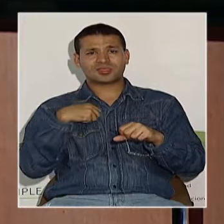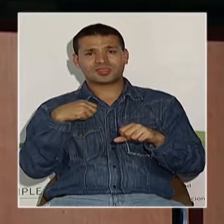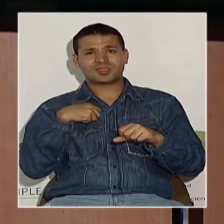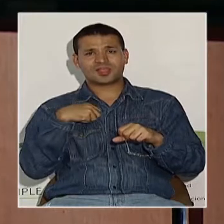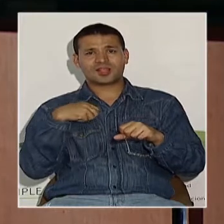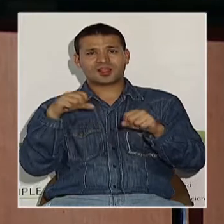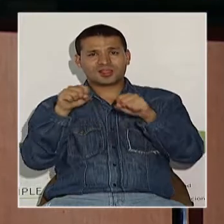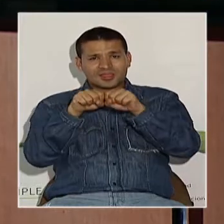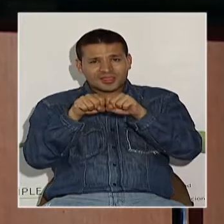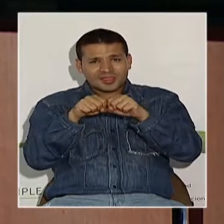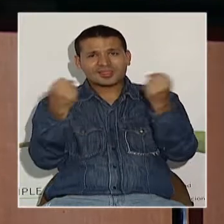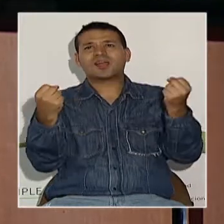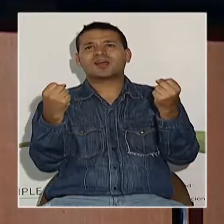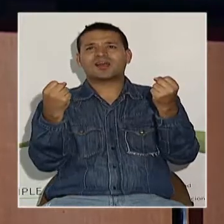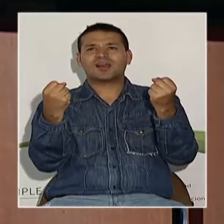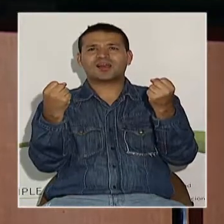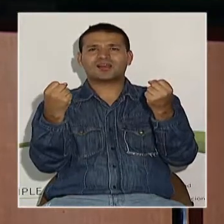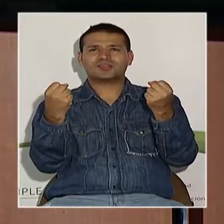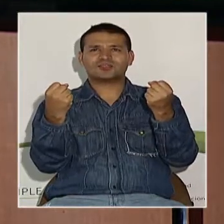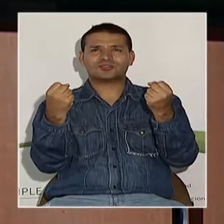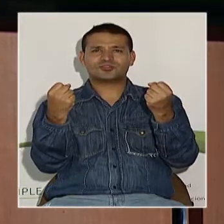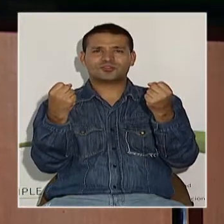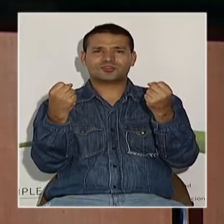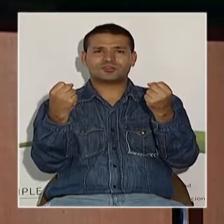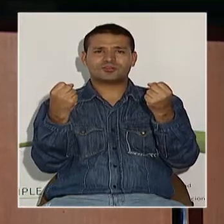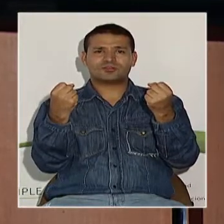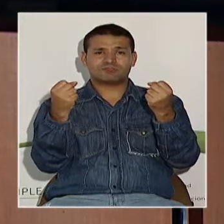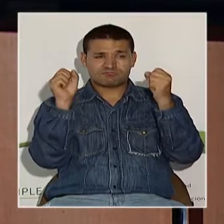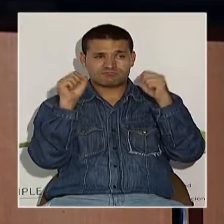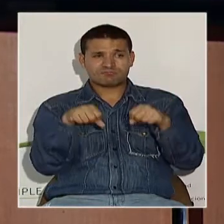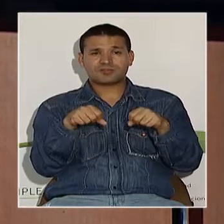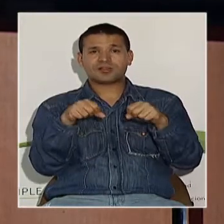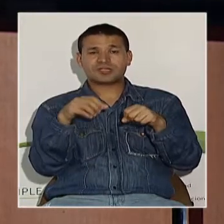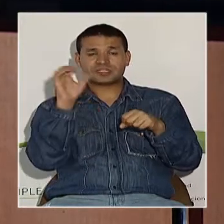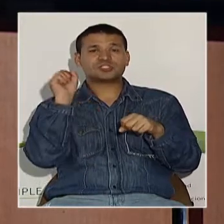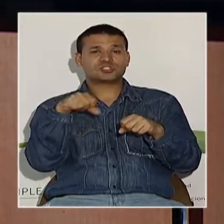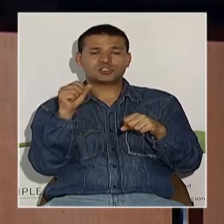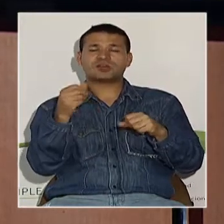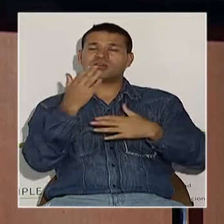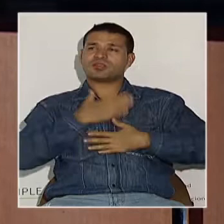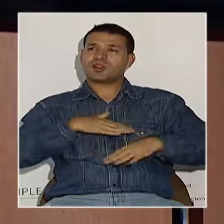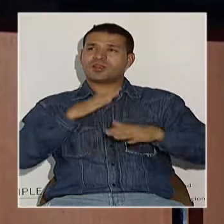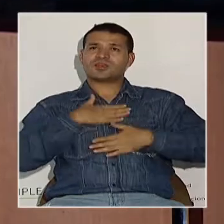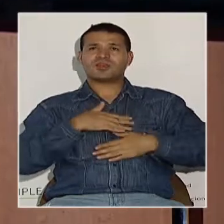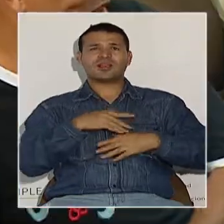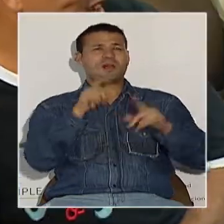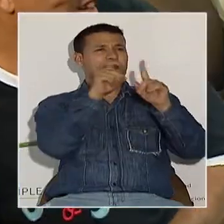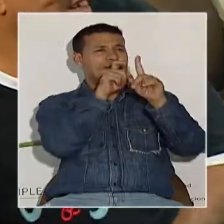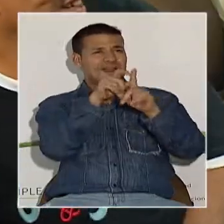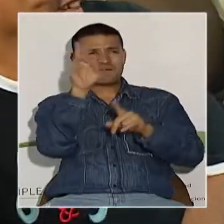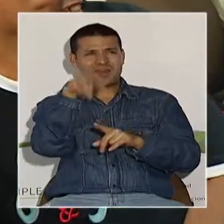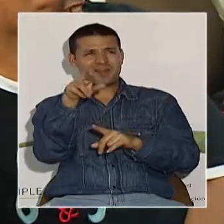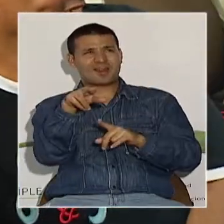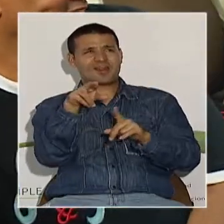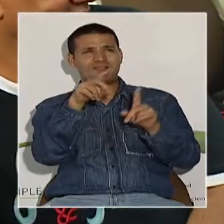de crecimiento rápido con metástasis, sí, y eso le genera tranquilidad.